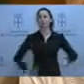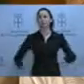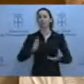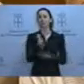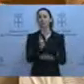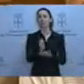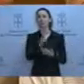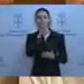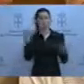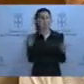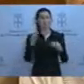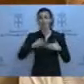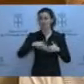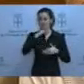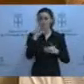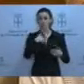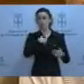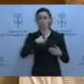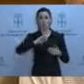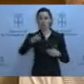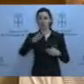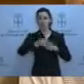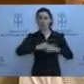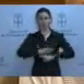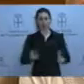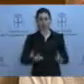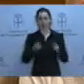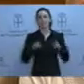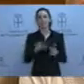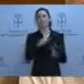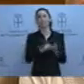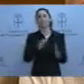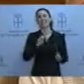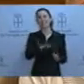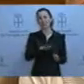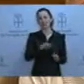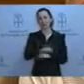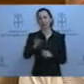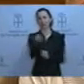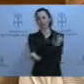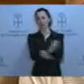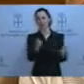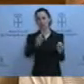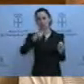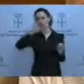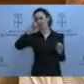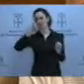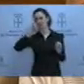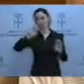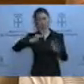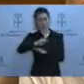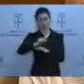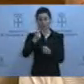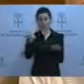alguien tiene que tener, pero es que prácticamente otra función no desarrollan. La cifra del 2015 de inversiones es 0, 0,0 es lo que se ha invertido, porque no hay